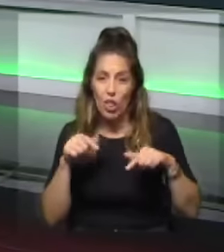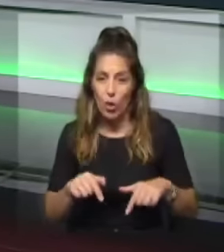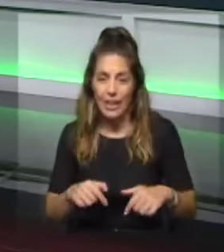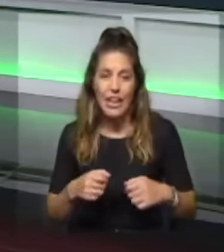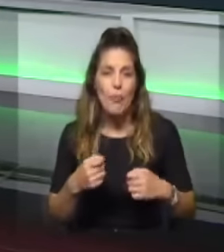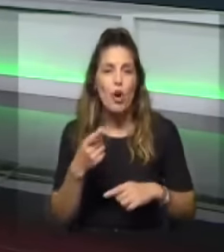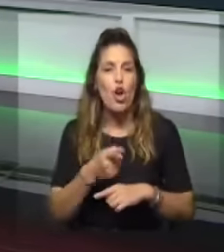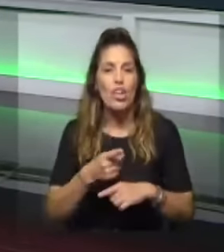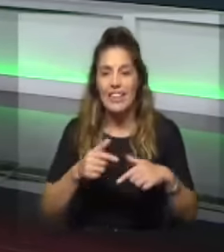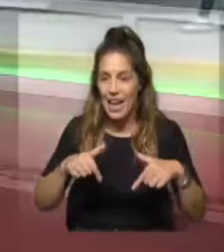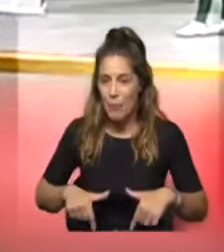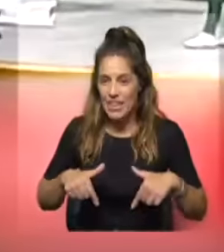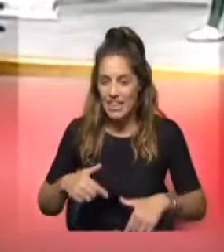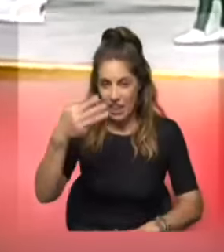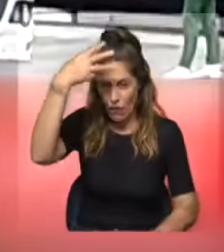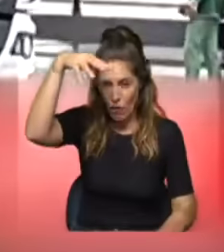Patricia